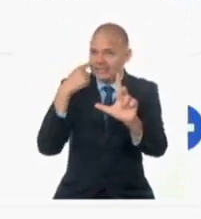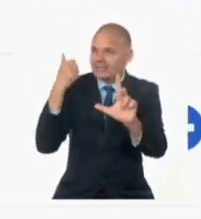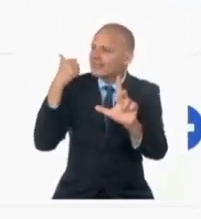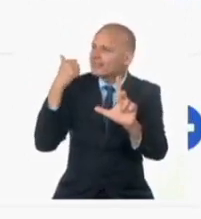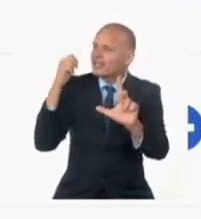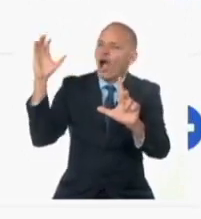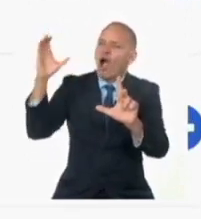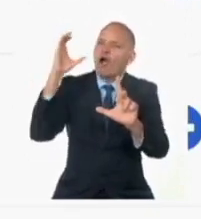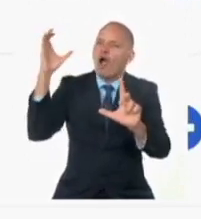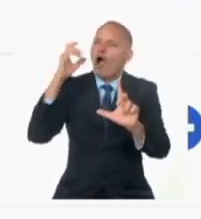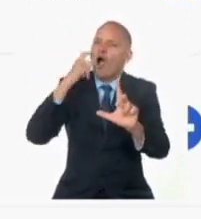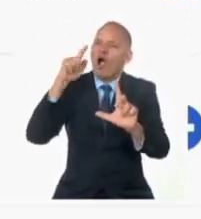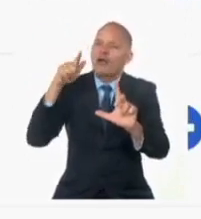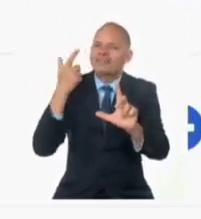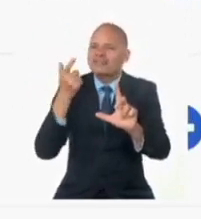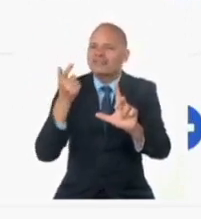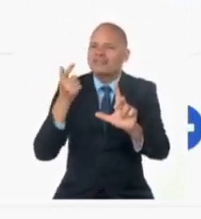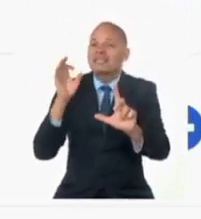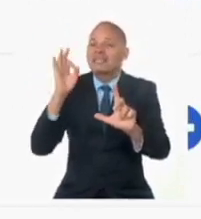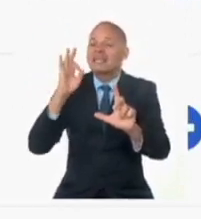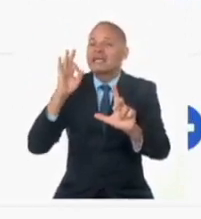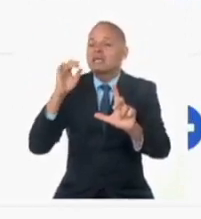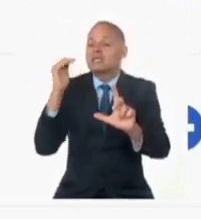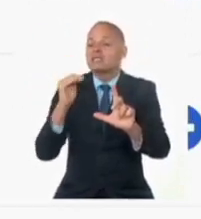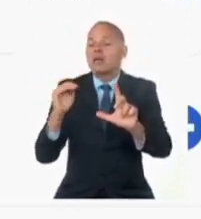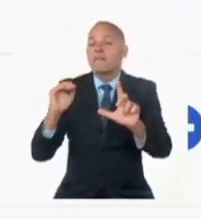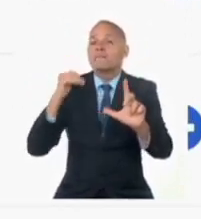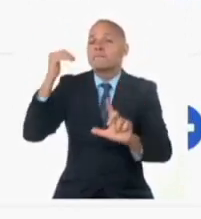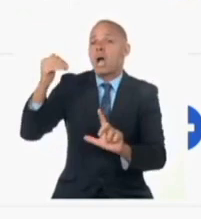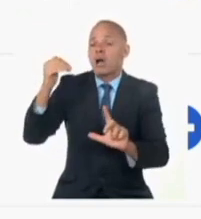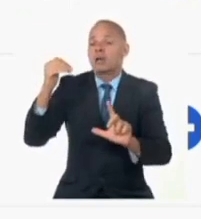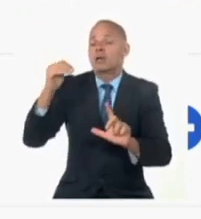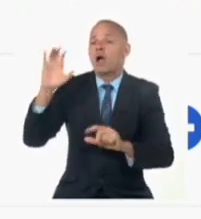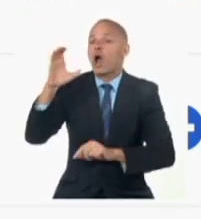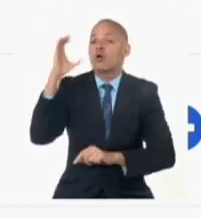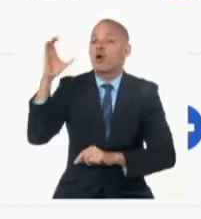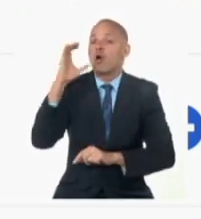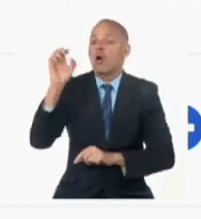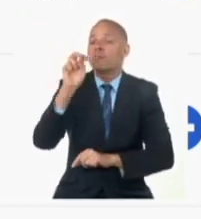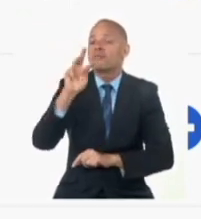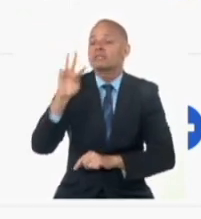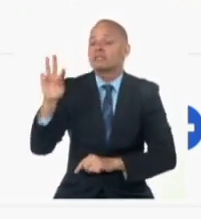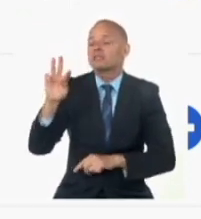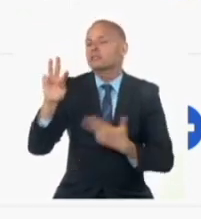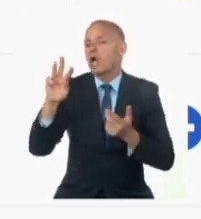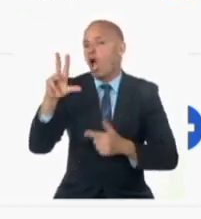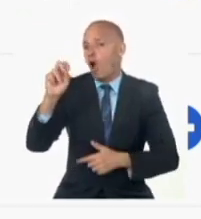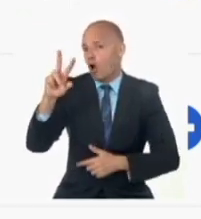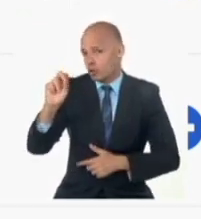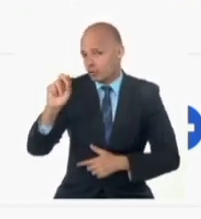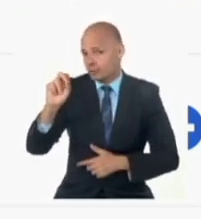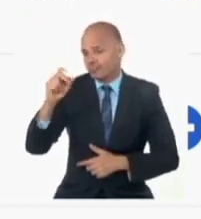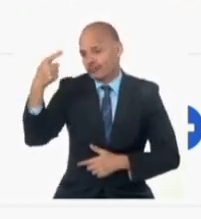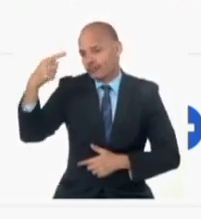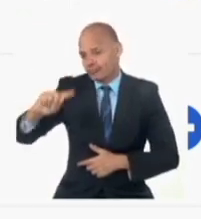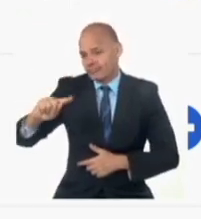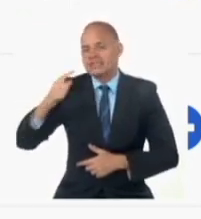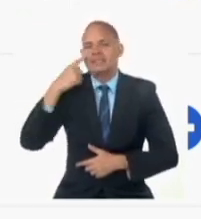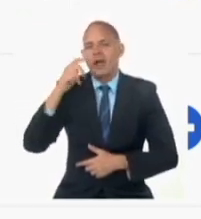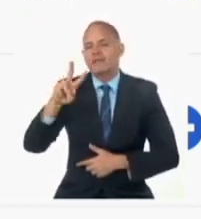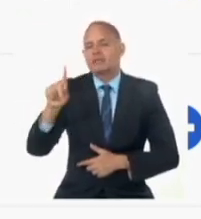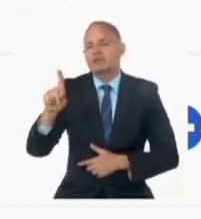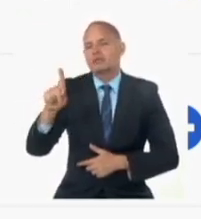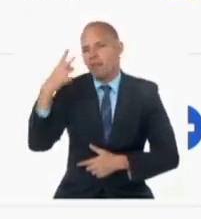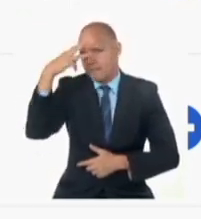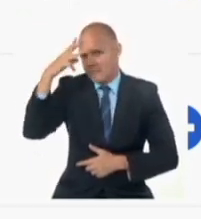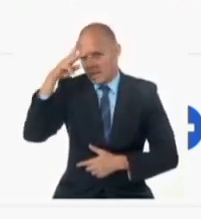2 títulos a México. 23 de oro para los colombianos, 21 para México. Pero repito, eso es momentáneo. Aquí la lucha por el segundo lugar